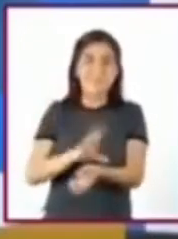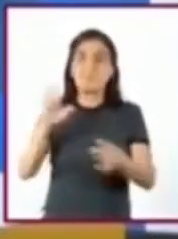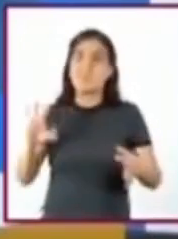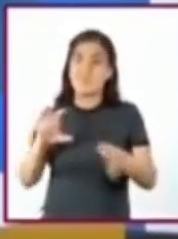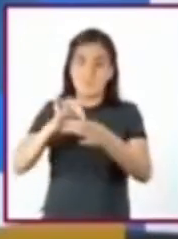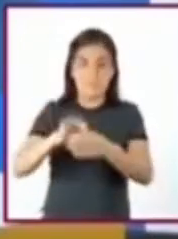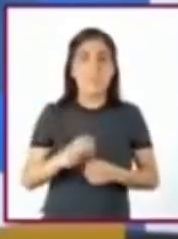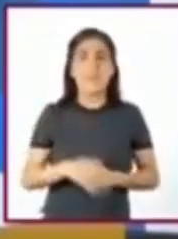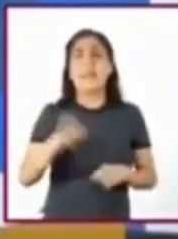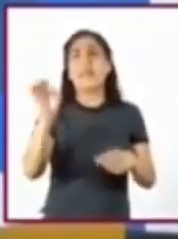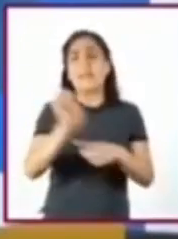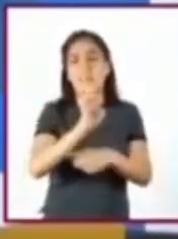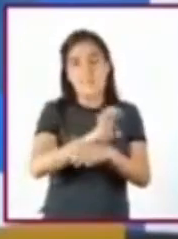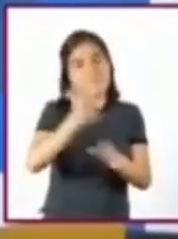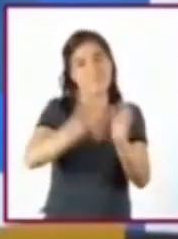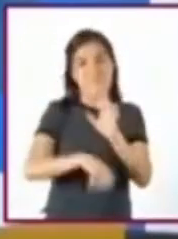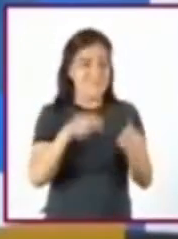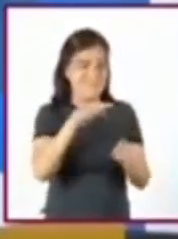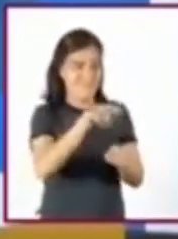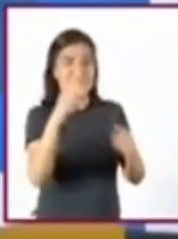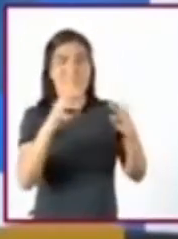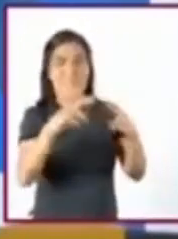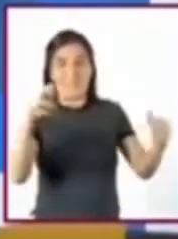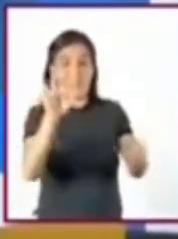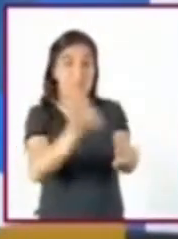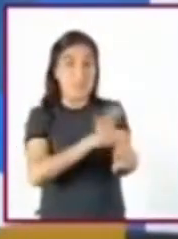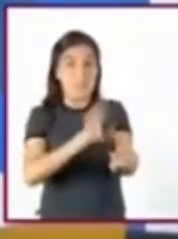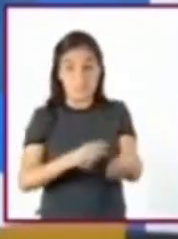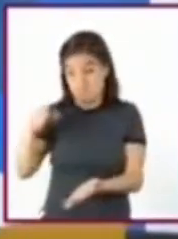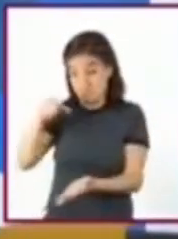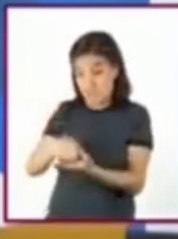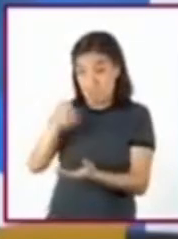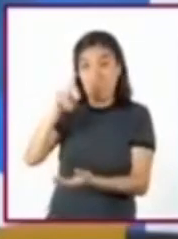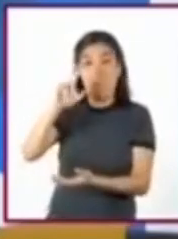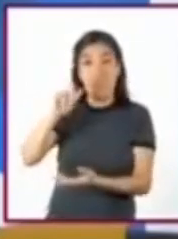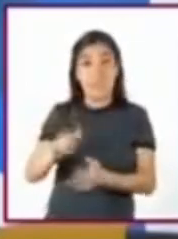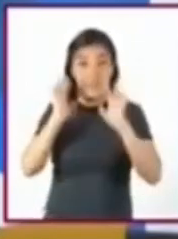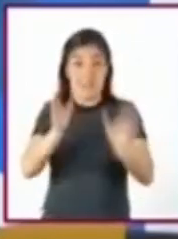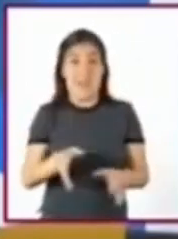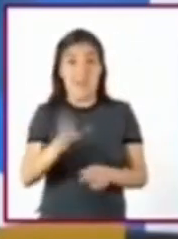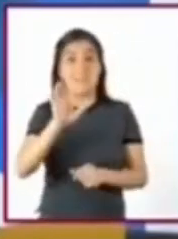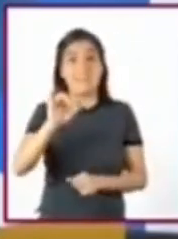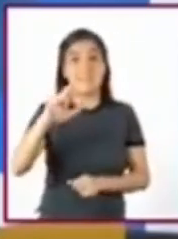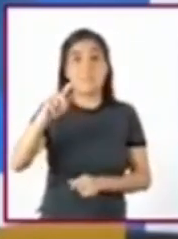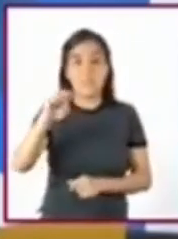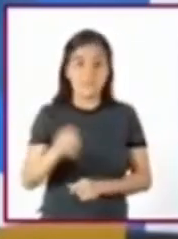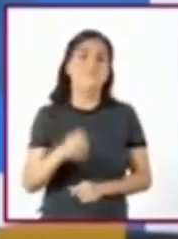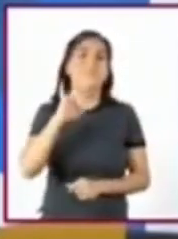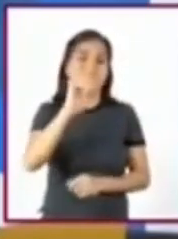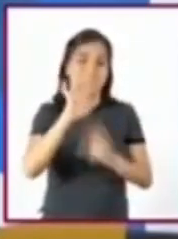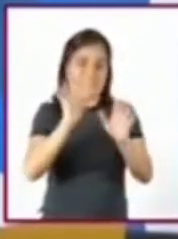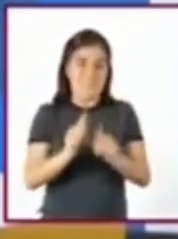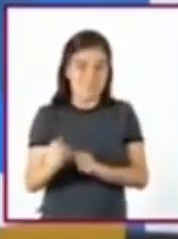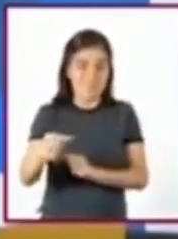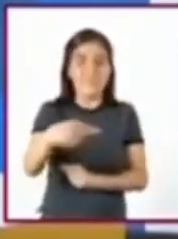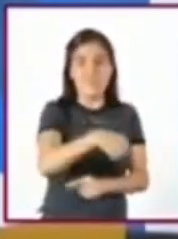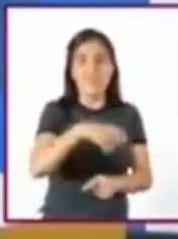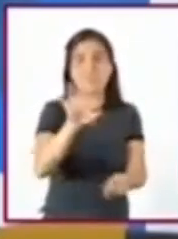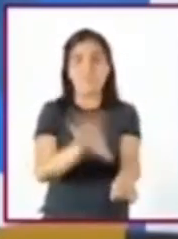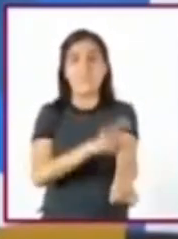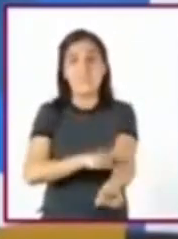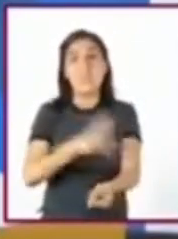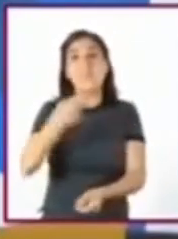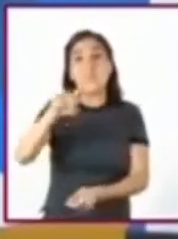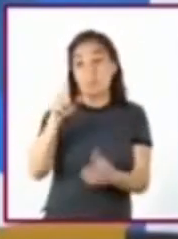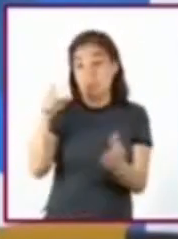mi cable le conecto una pila, ¿ya tengo un circuito? Técnicamente sí, pero conectar una pila a un cable,